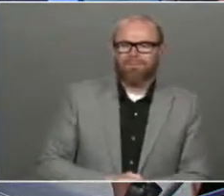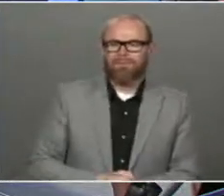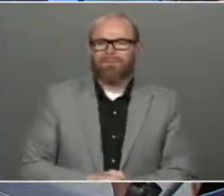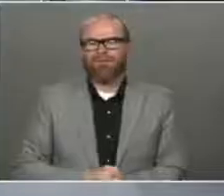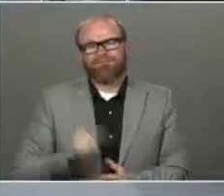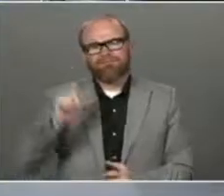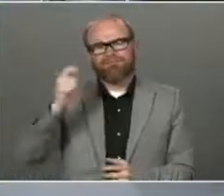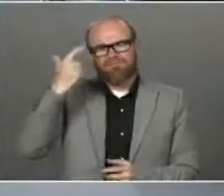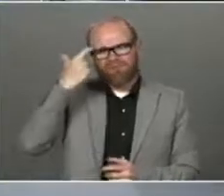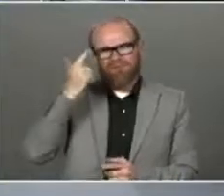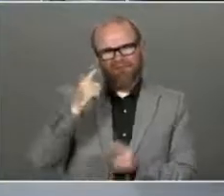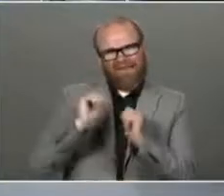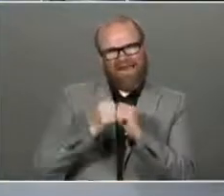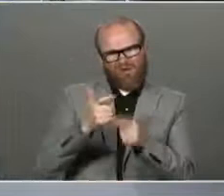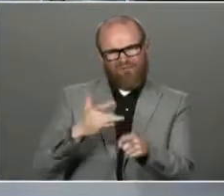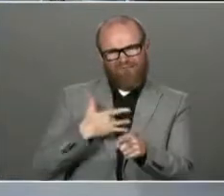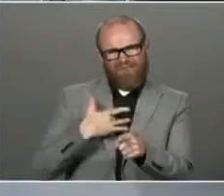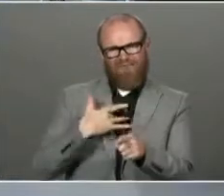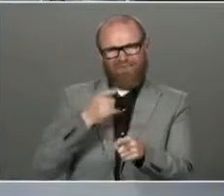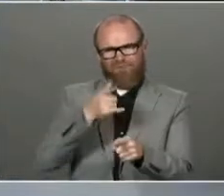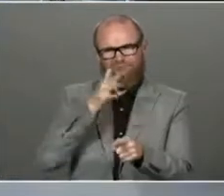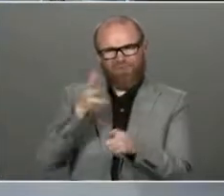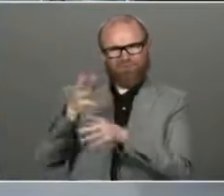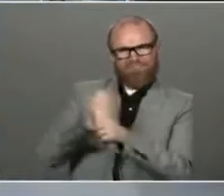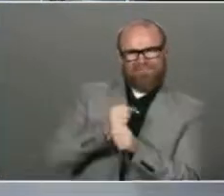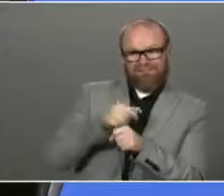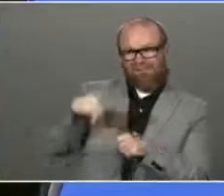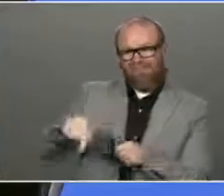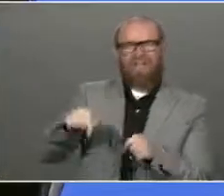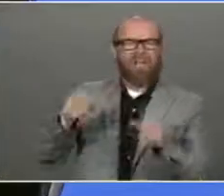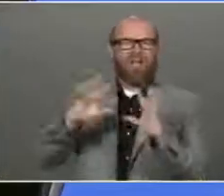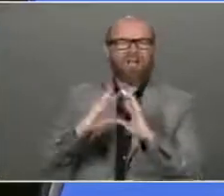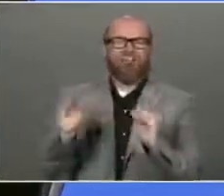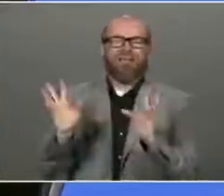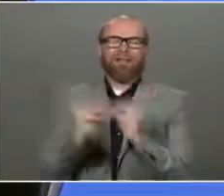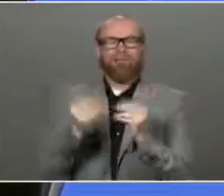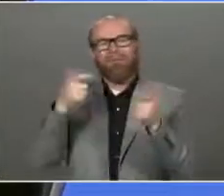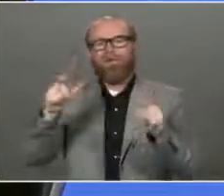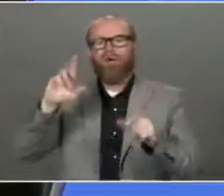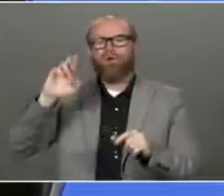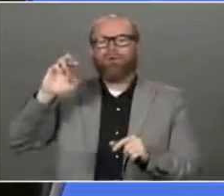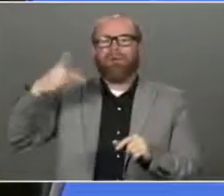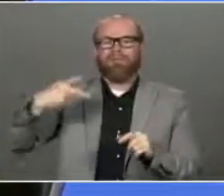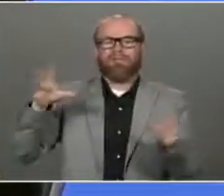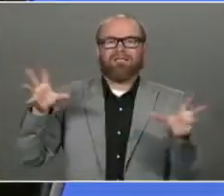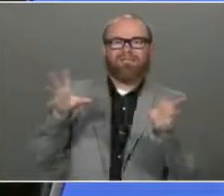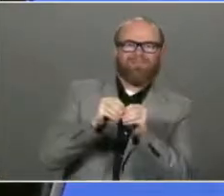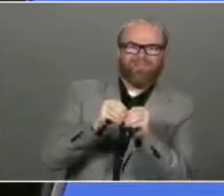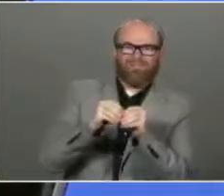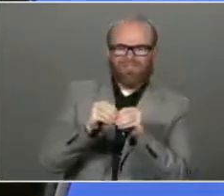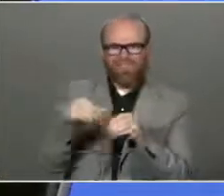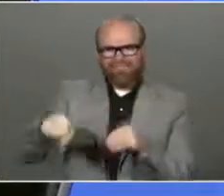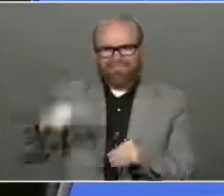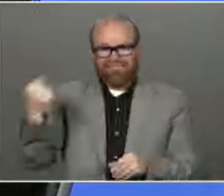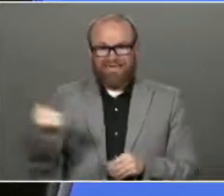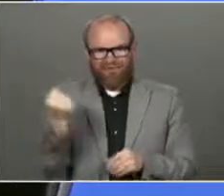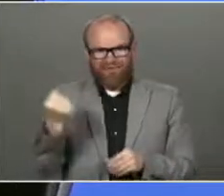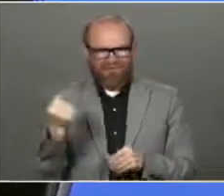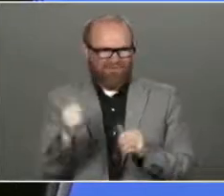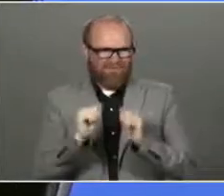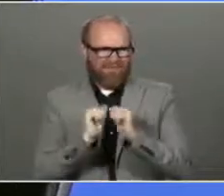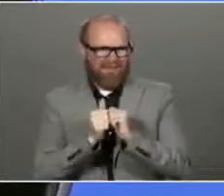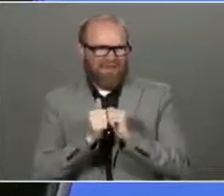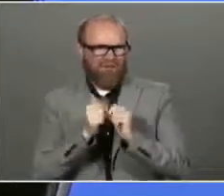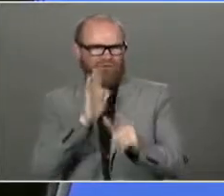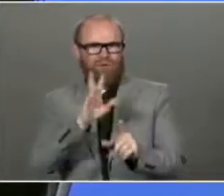gobernador está preocupado en cuanto a cómo el liderazgo puede ver esto en la convención el sábado, cómo es la prohibición de